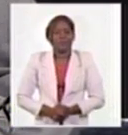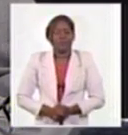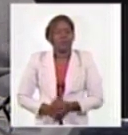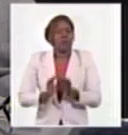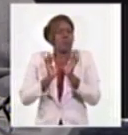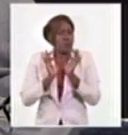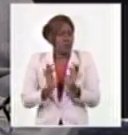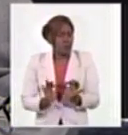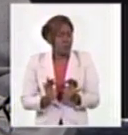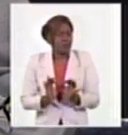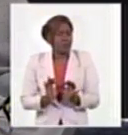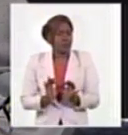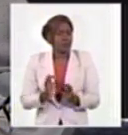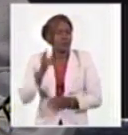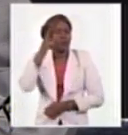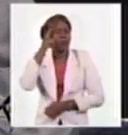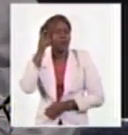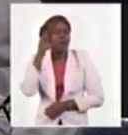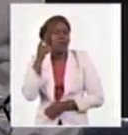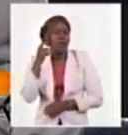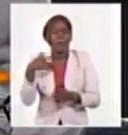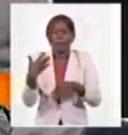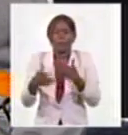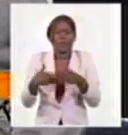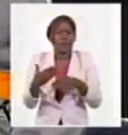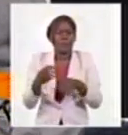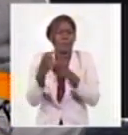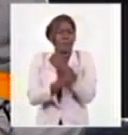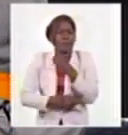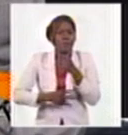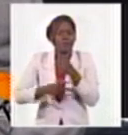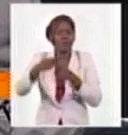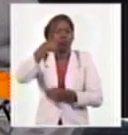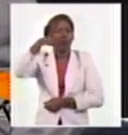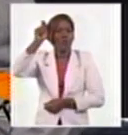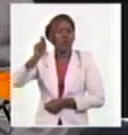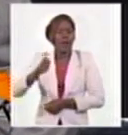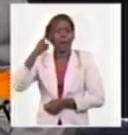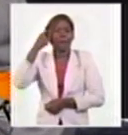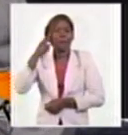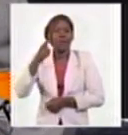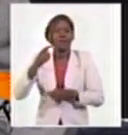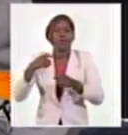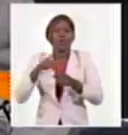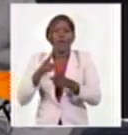Efectivamente, se esperaba que el conflicto en Ucrania fuera un conflicto rápido. Todo el mundo pensaba así.